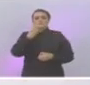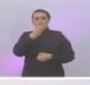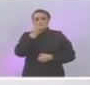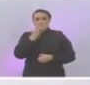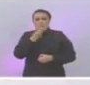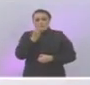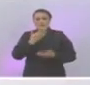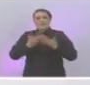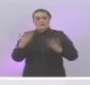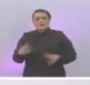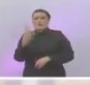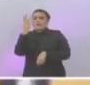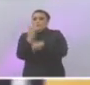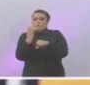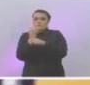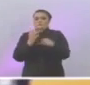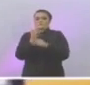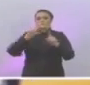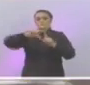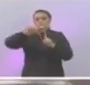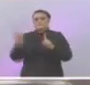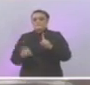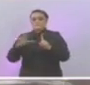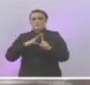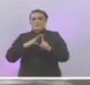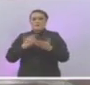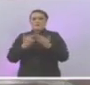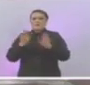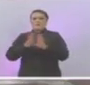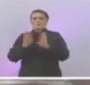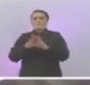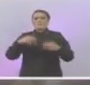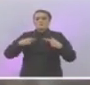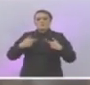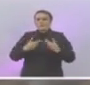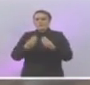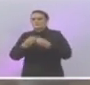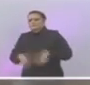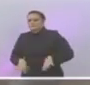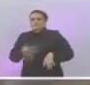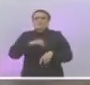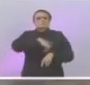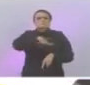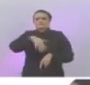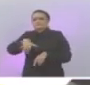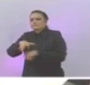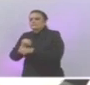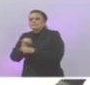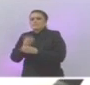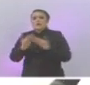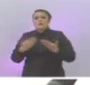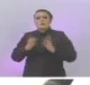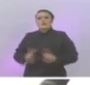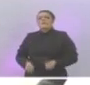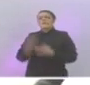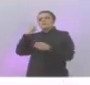Además, fuimos el cuarto estado del país en constituir la Comisión de Búsqueda de Personas Desaparecidas, la cual ha